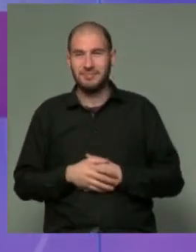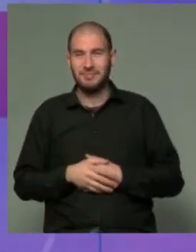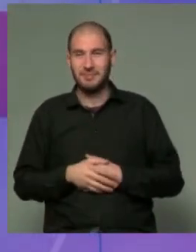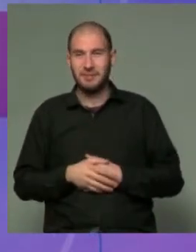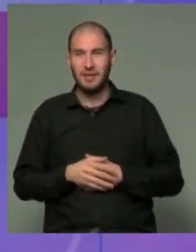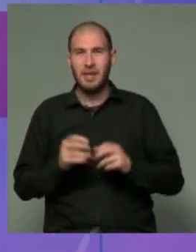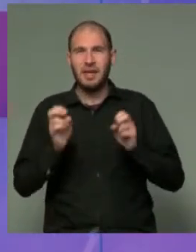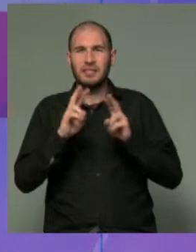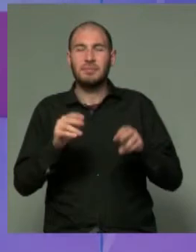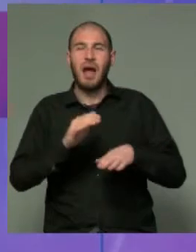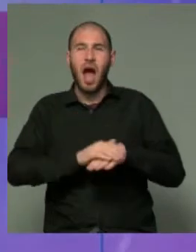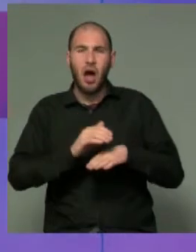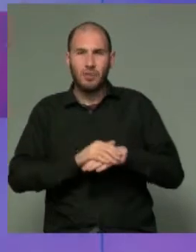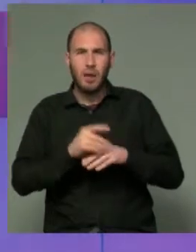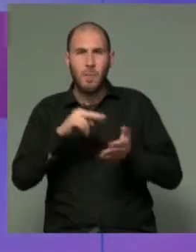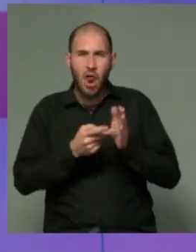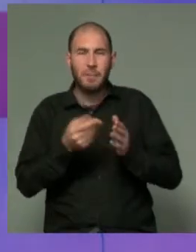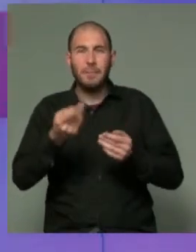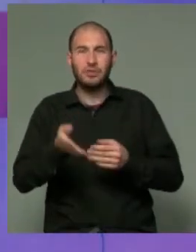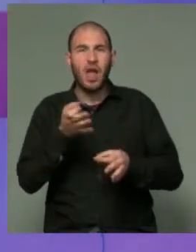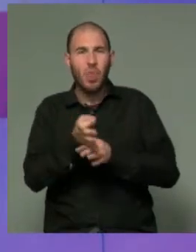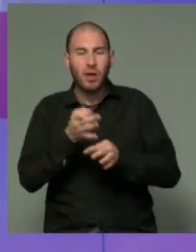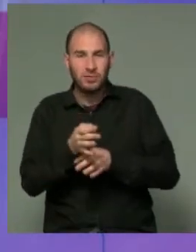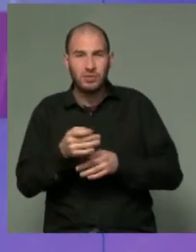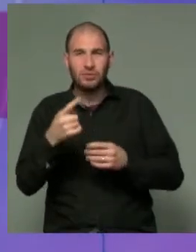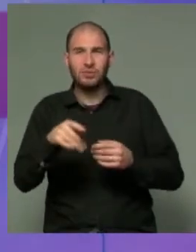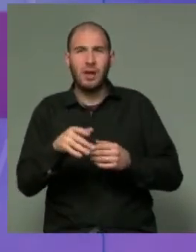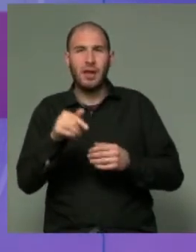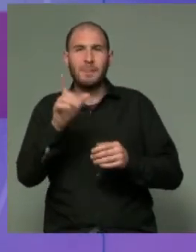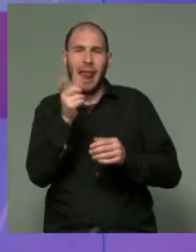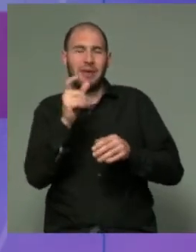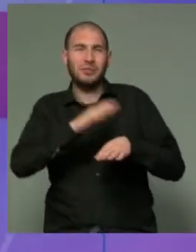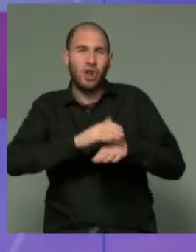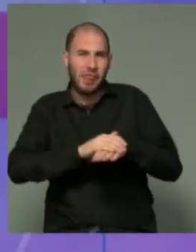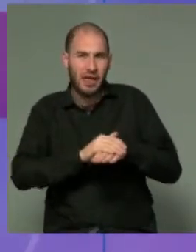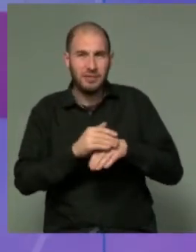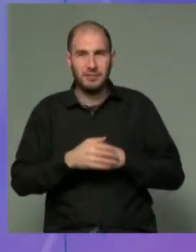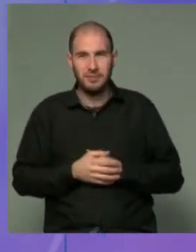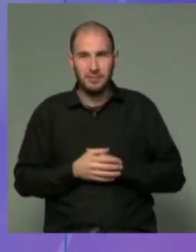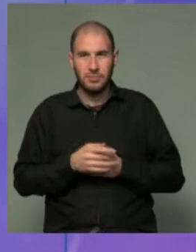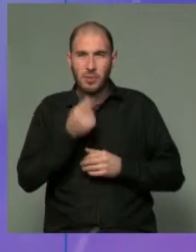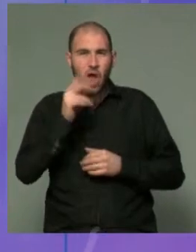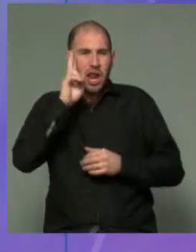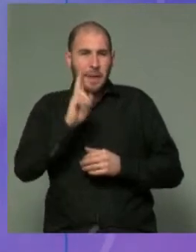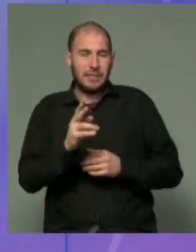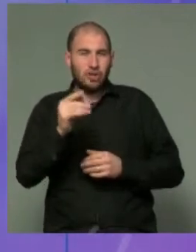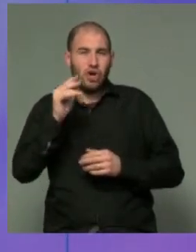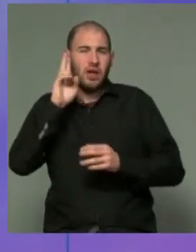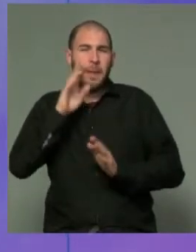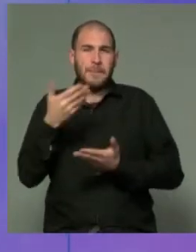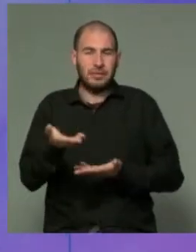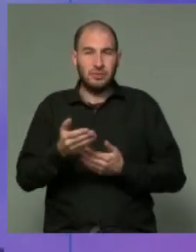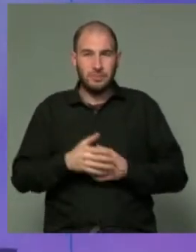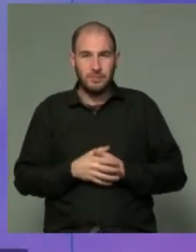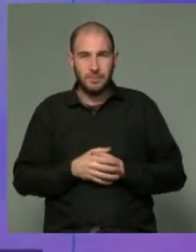El tema de la autoridad, digamos, es un problema para los educadores, quizás no con esta palabra, autoridad. Si no logra conseguir el respeto, el reconocimiento del